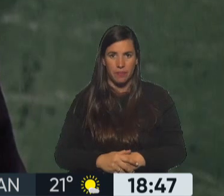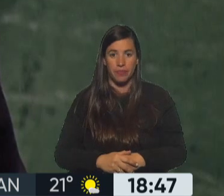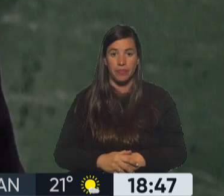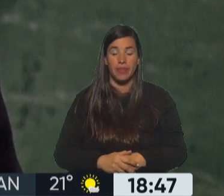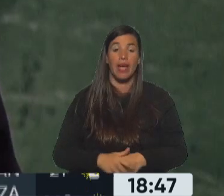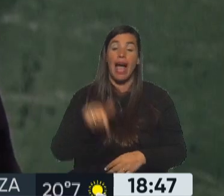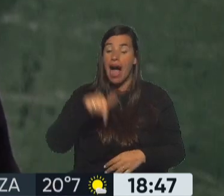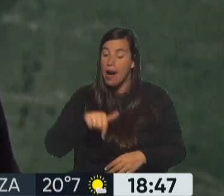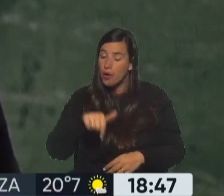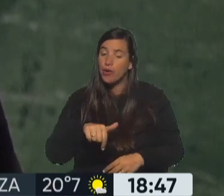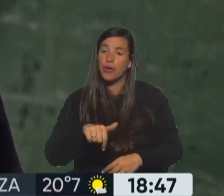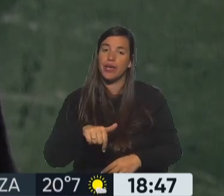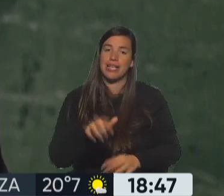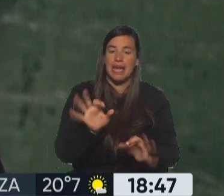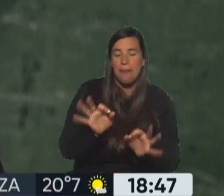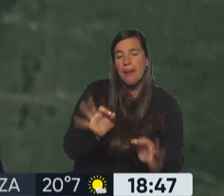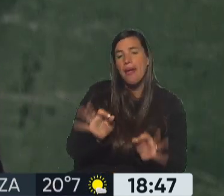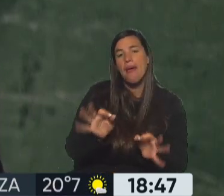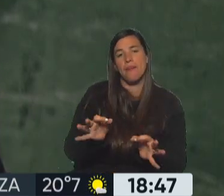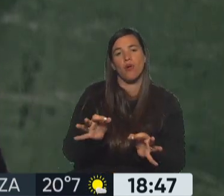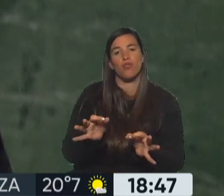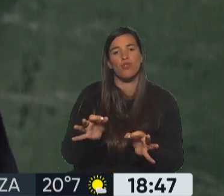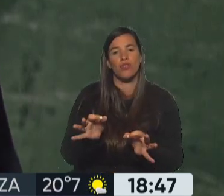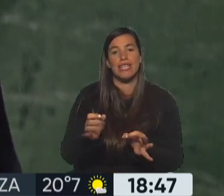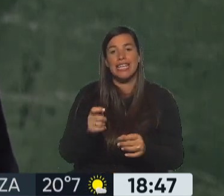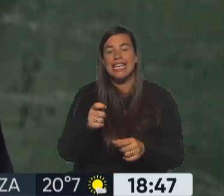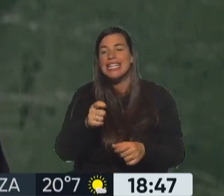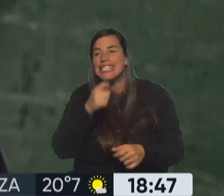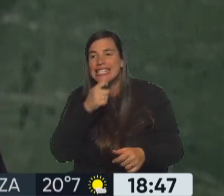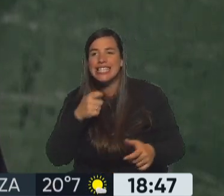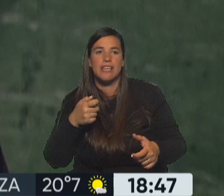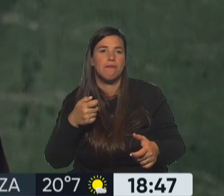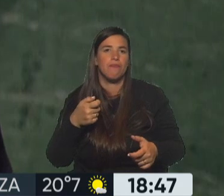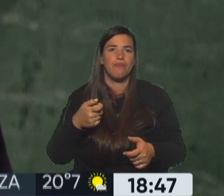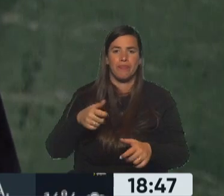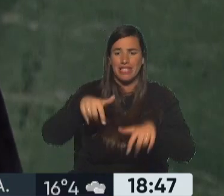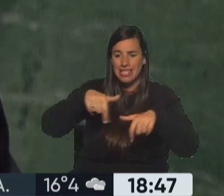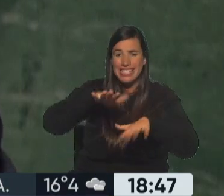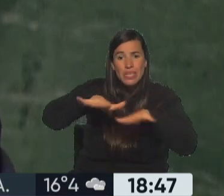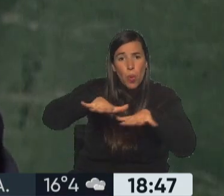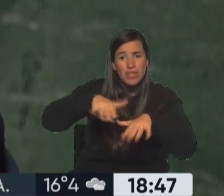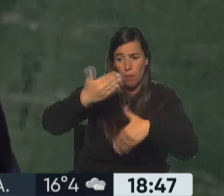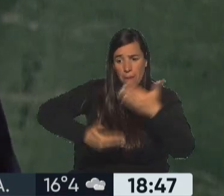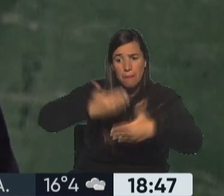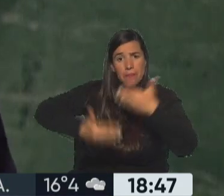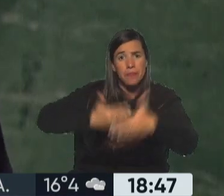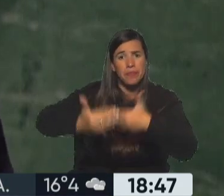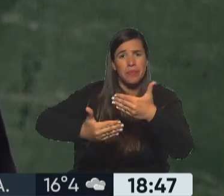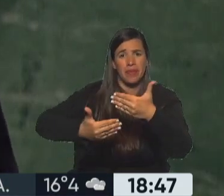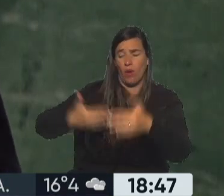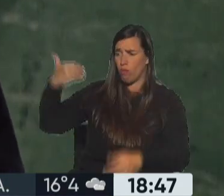como sabemos, confluyen los efectos provocados por más de una década de crisis acumuladas